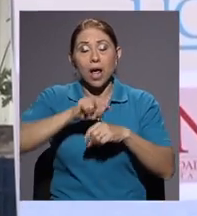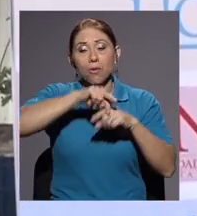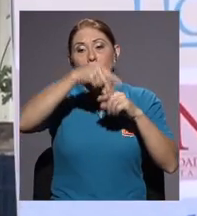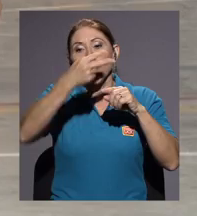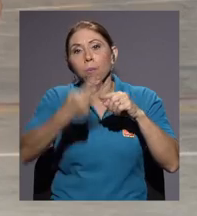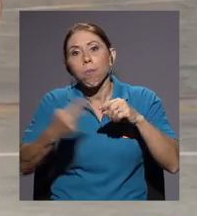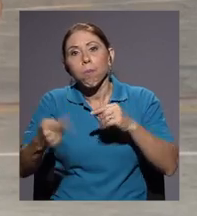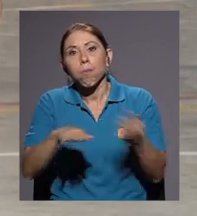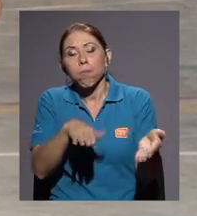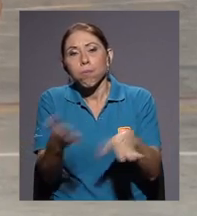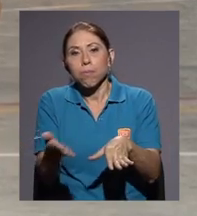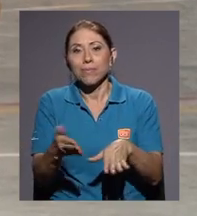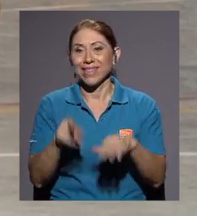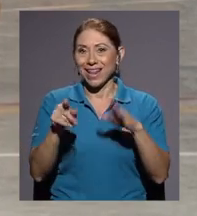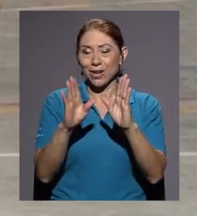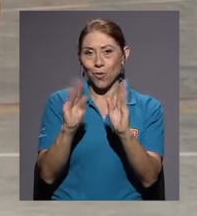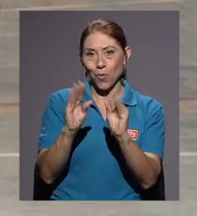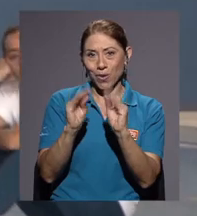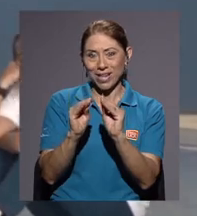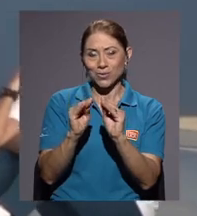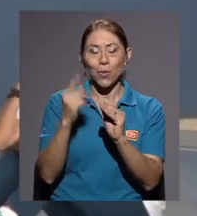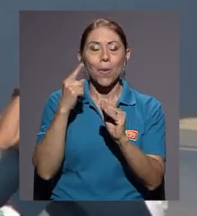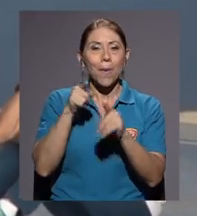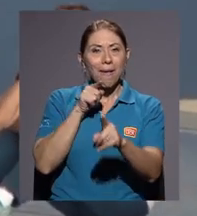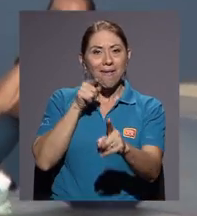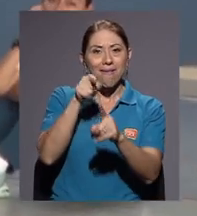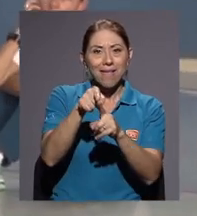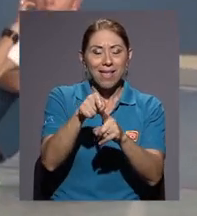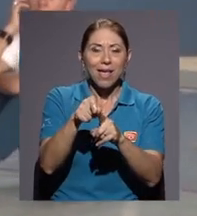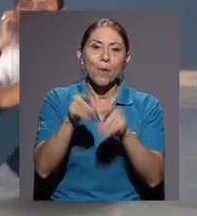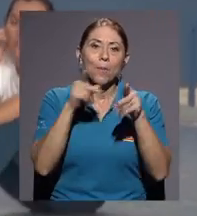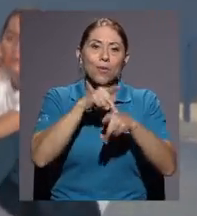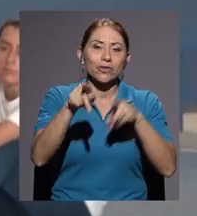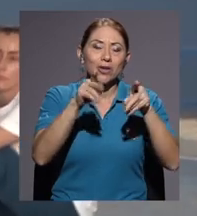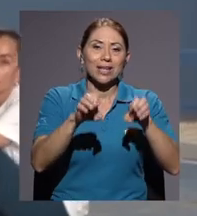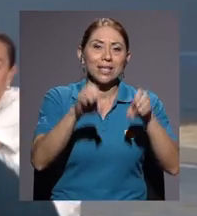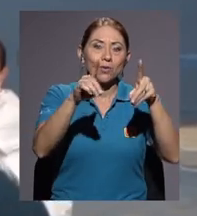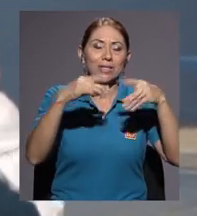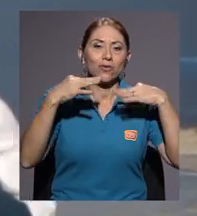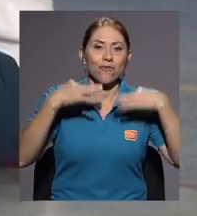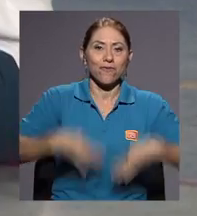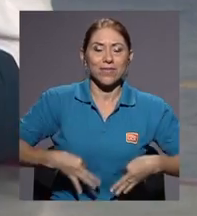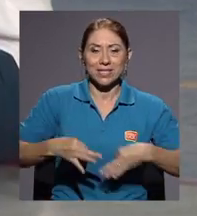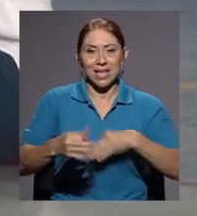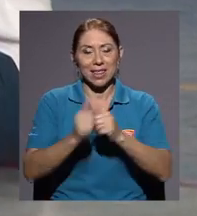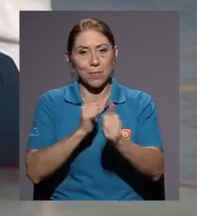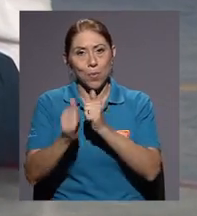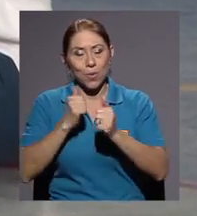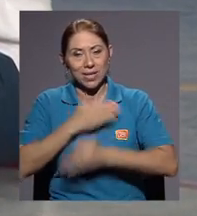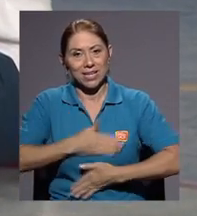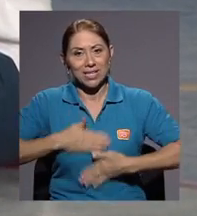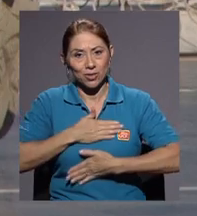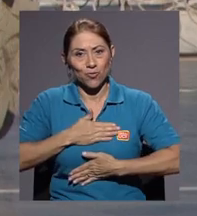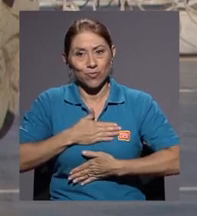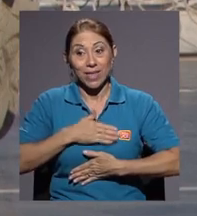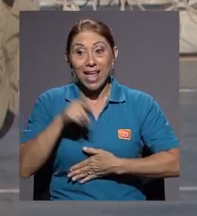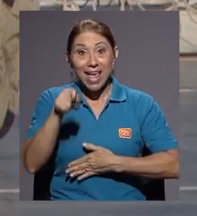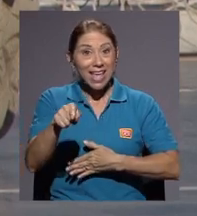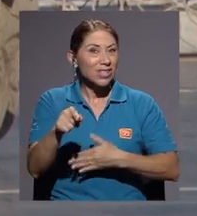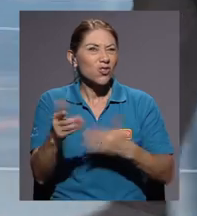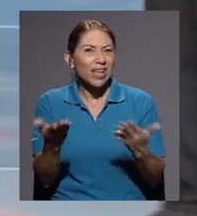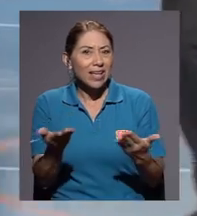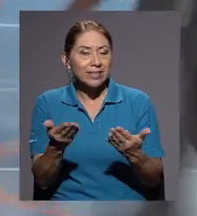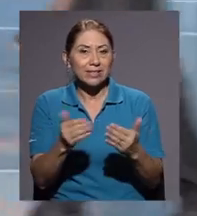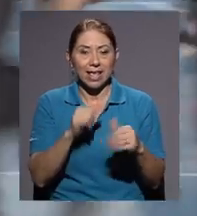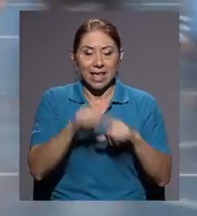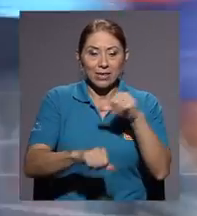congreso estuvo orientado a los profesionales de educación física, el deporte y la recreación. Su organización es el resultado del esfuerzo conjunto de la Universidad de